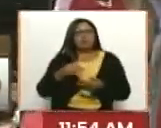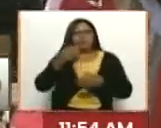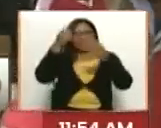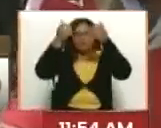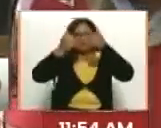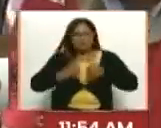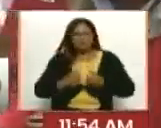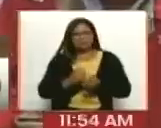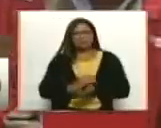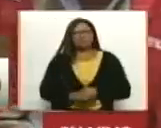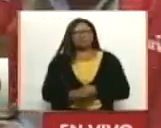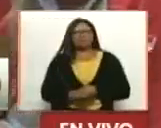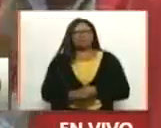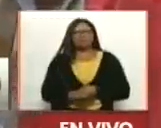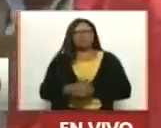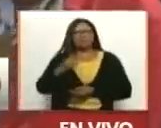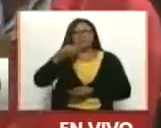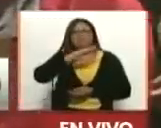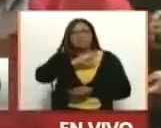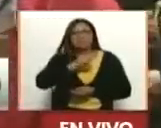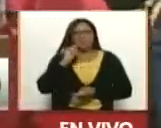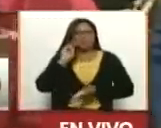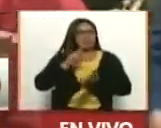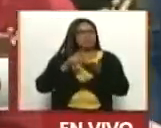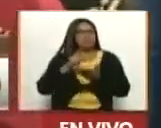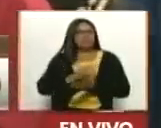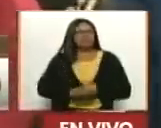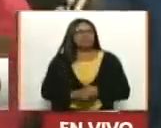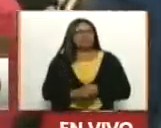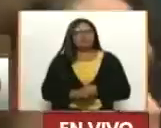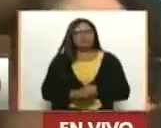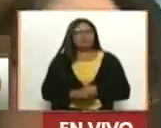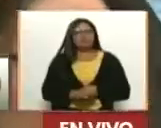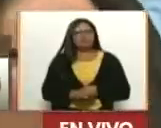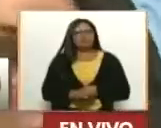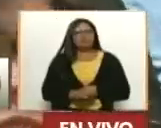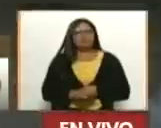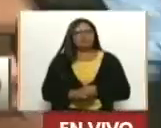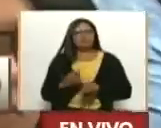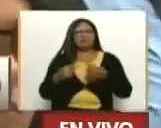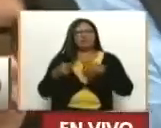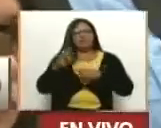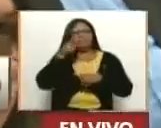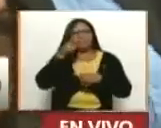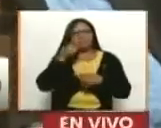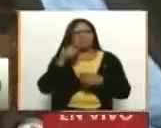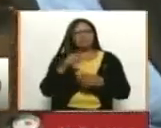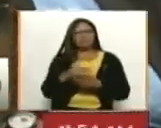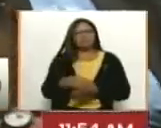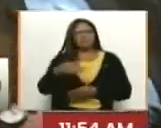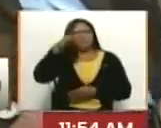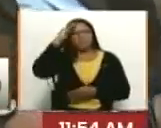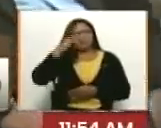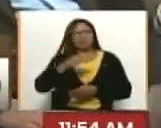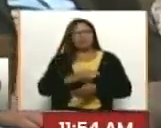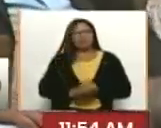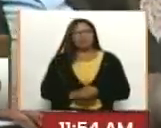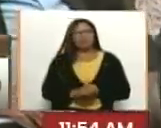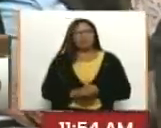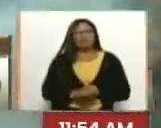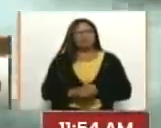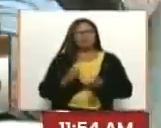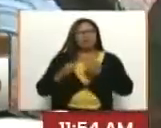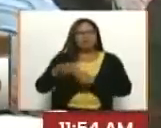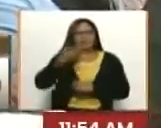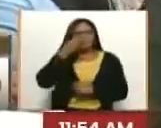el Cuerpo de Investigaciones Científicas Penales y Criminalísticas, ICPC, la Dirección General de Contrainteligencia Militar, la Superintendencia Nacional Antidrogas,